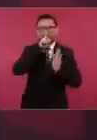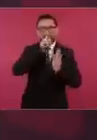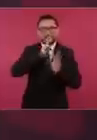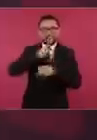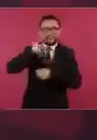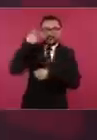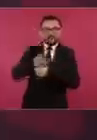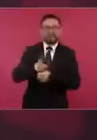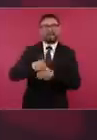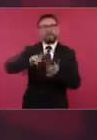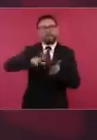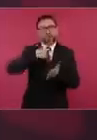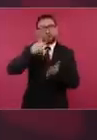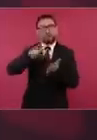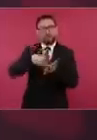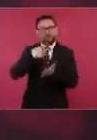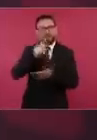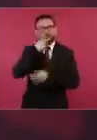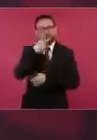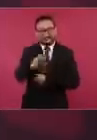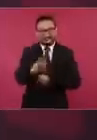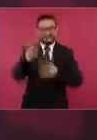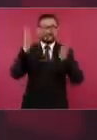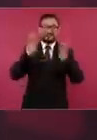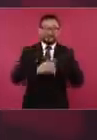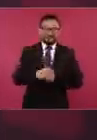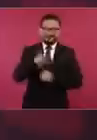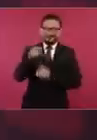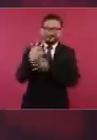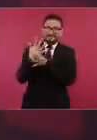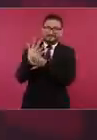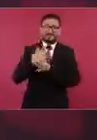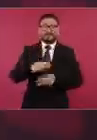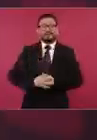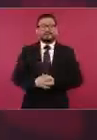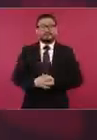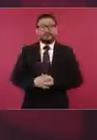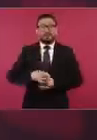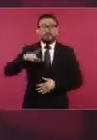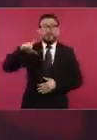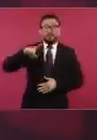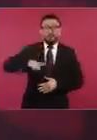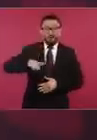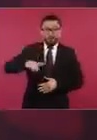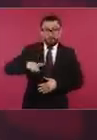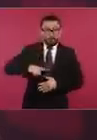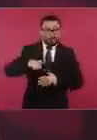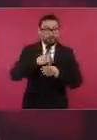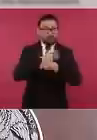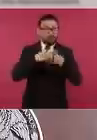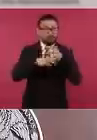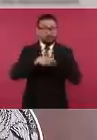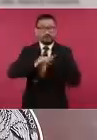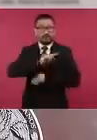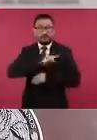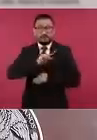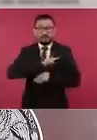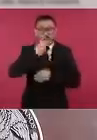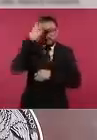8 veces vuelto a decir. Dice que el gobierno quiere desaparecer la propiedad privada. Y oigan